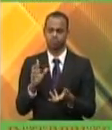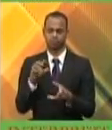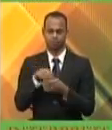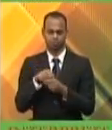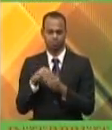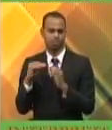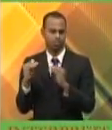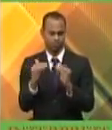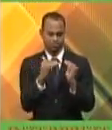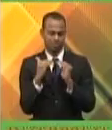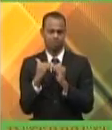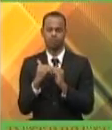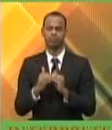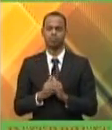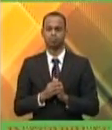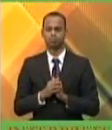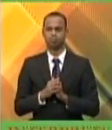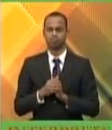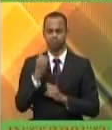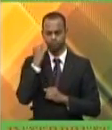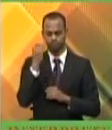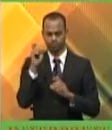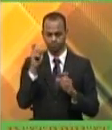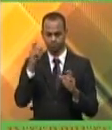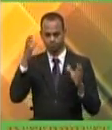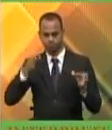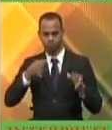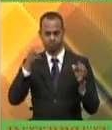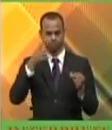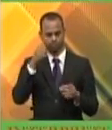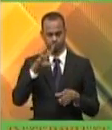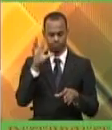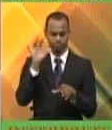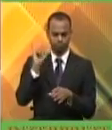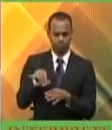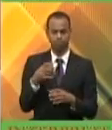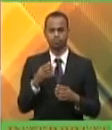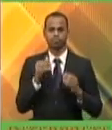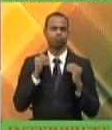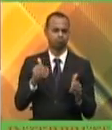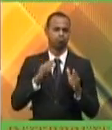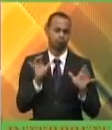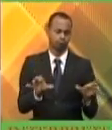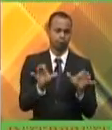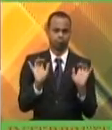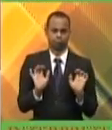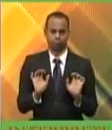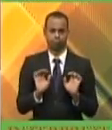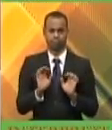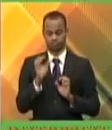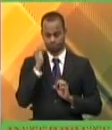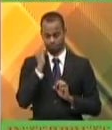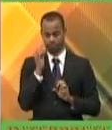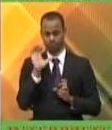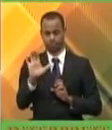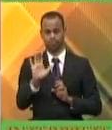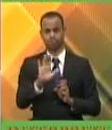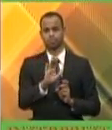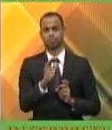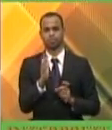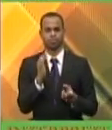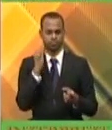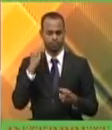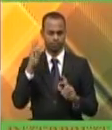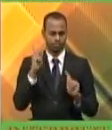que por ejemplo hay que tomar medidas x para esto es tomarlas en casos particulares o